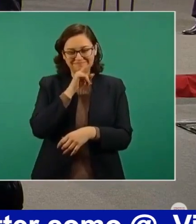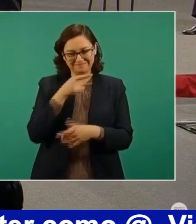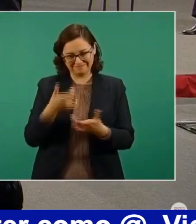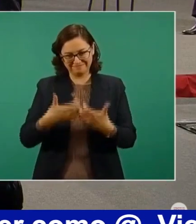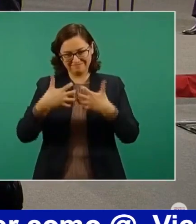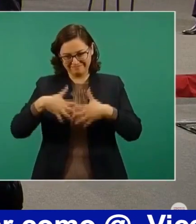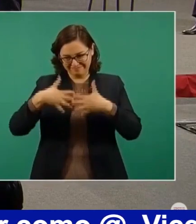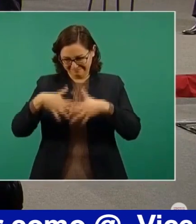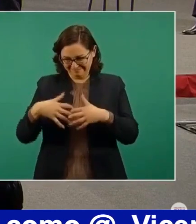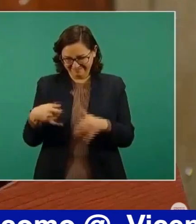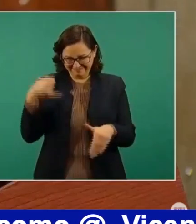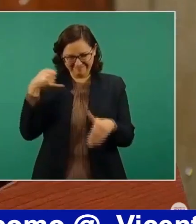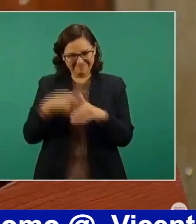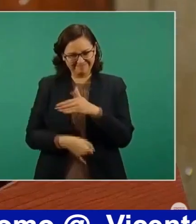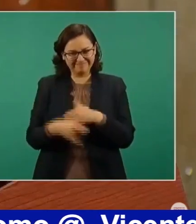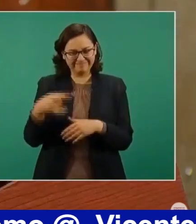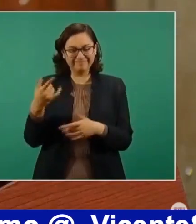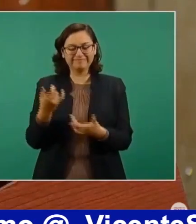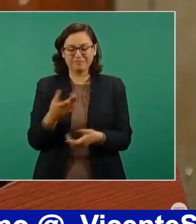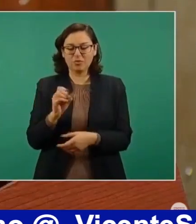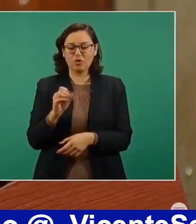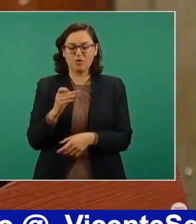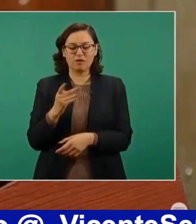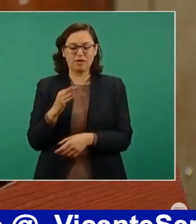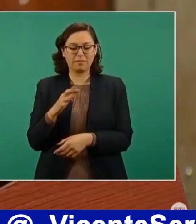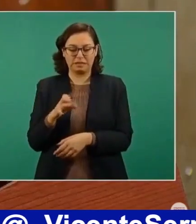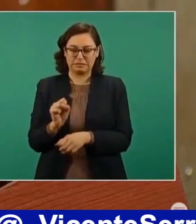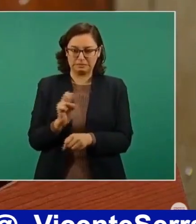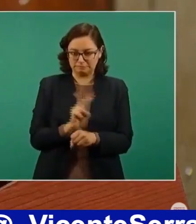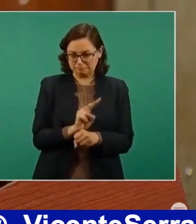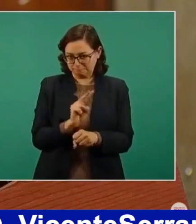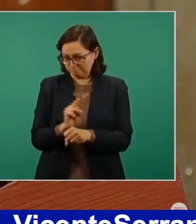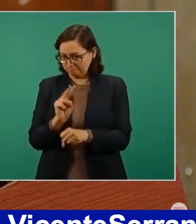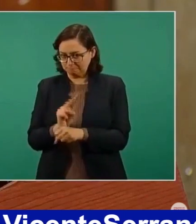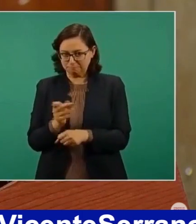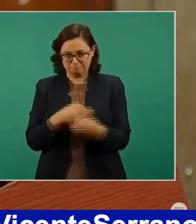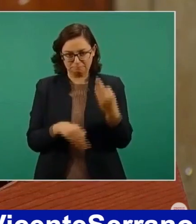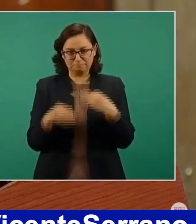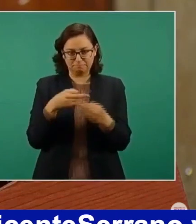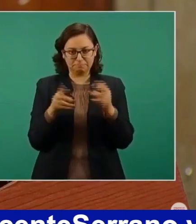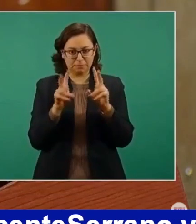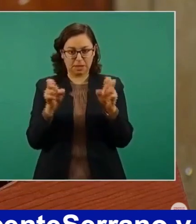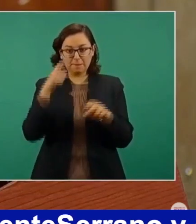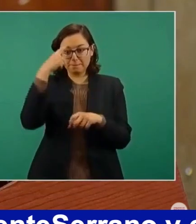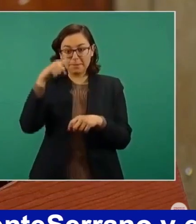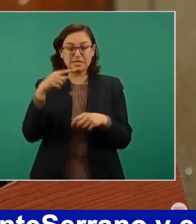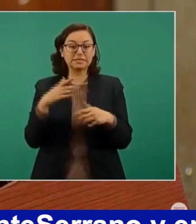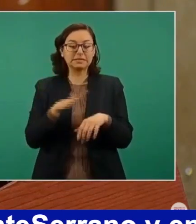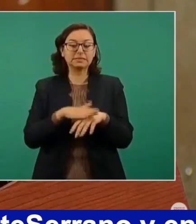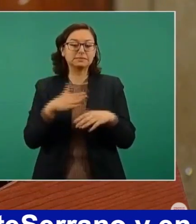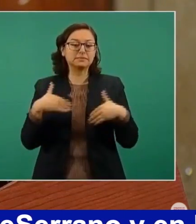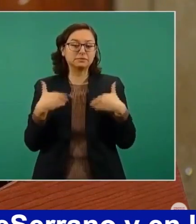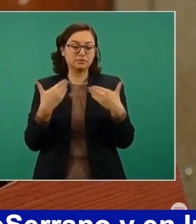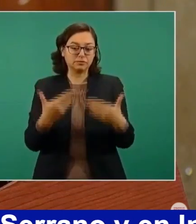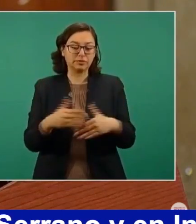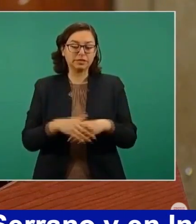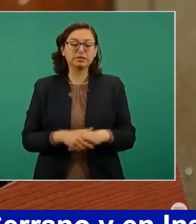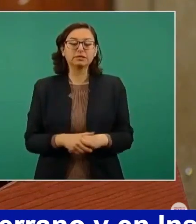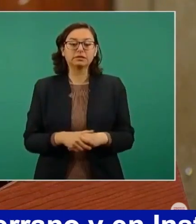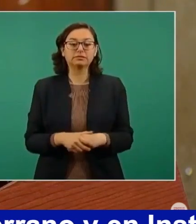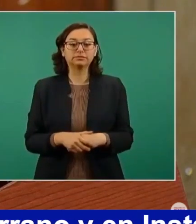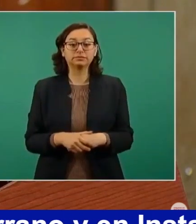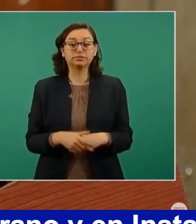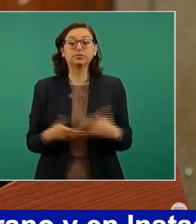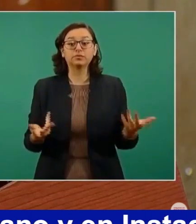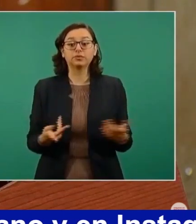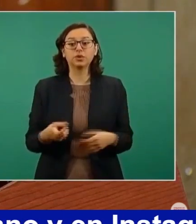rápida y de confianza para nuestro país. Esa es la información que tenemos, y repito, hoy es un día que